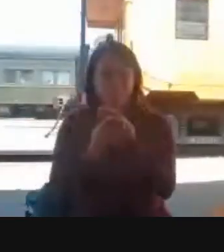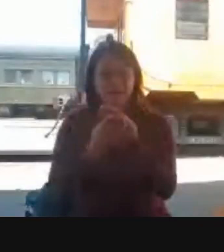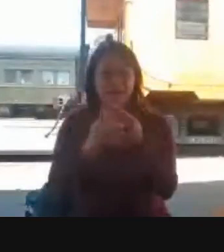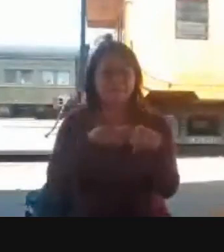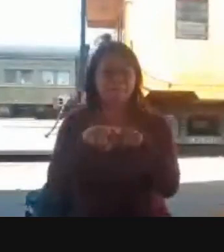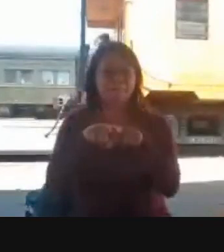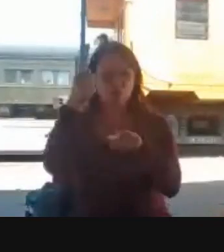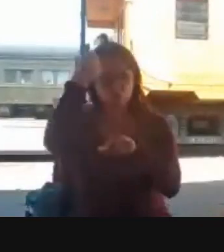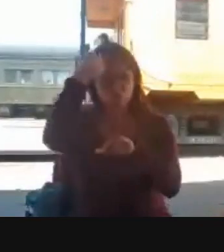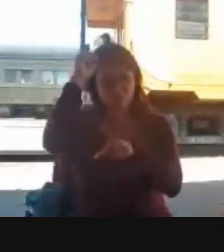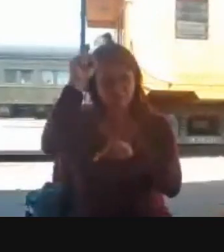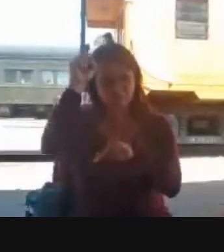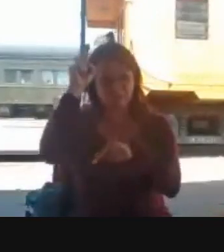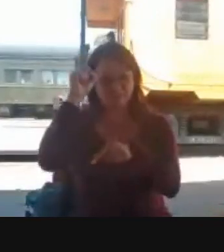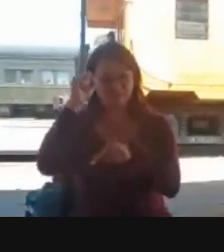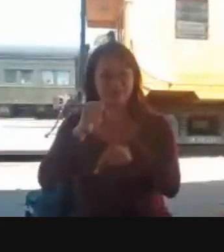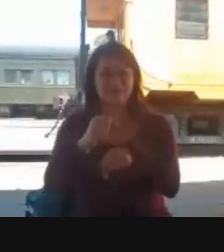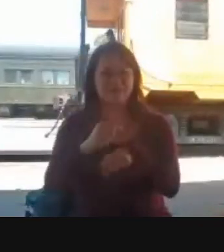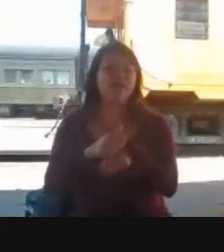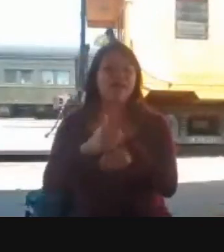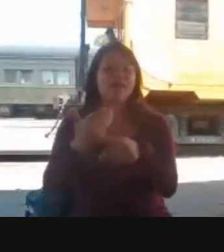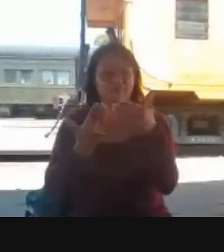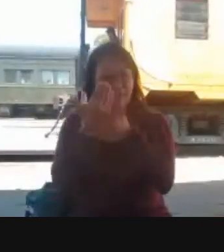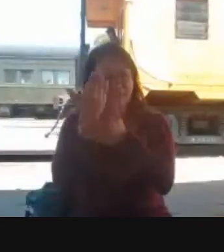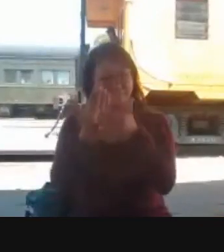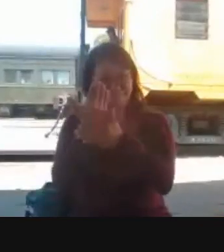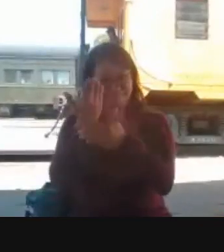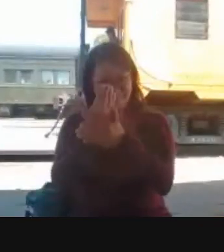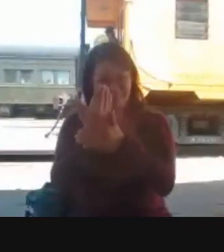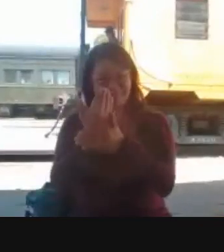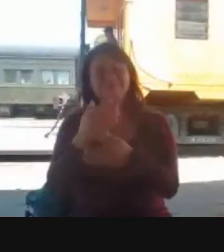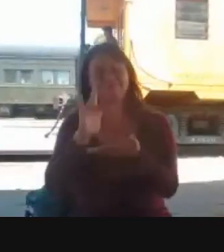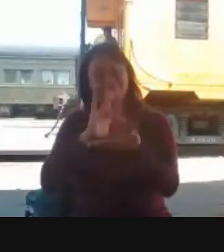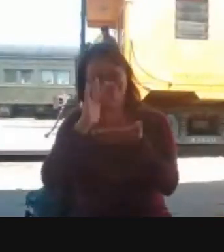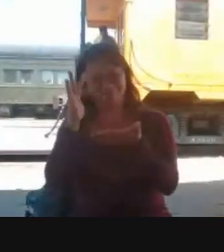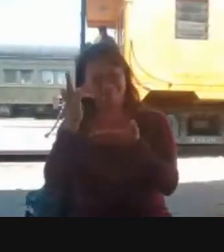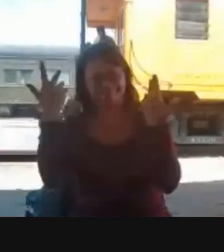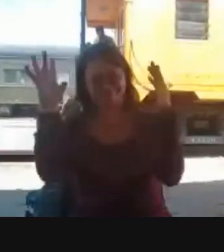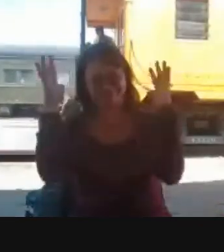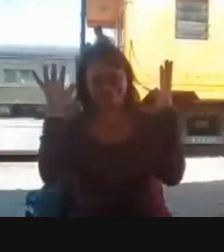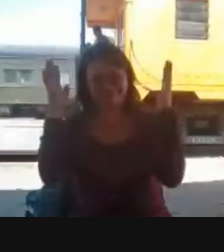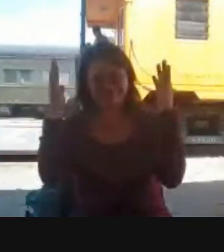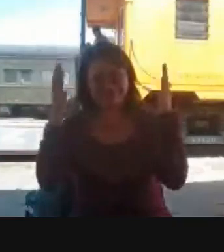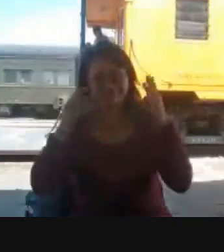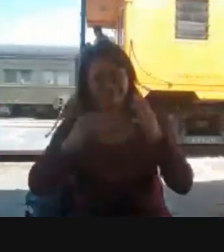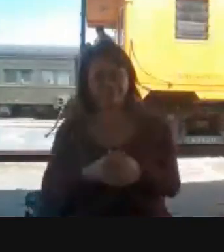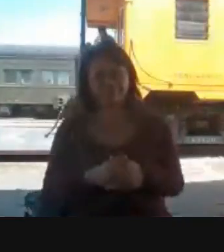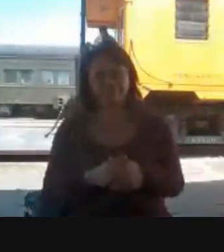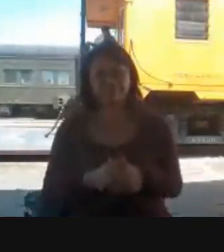turno matutino. Muchas gracias por estar aquí. Un aplauso para ustedes.